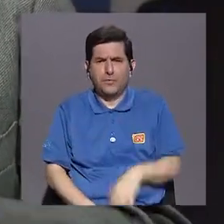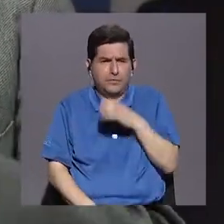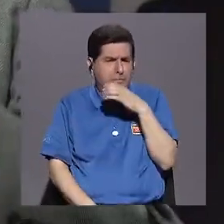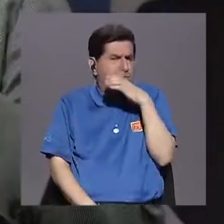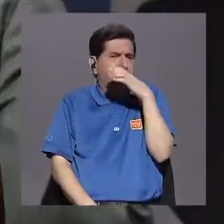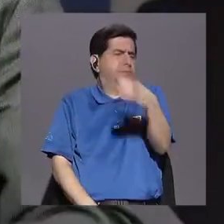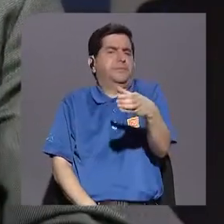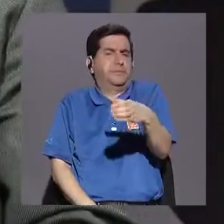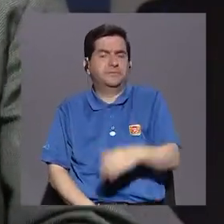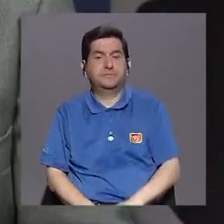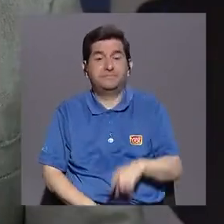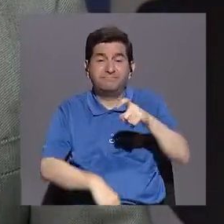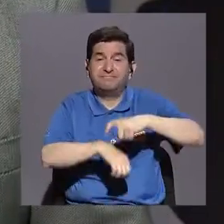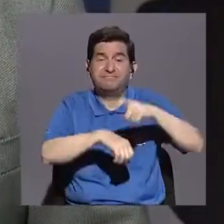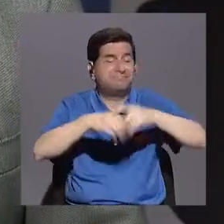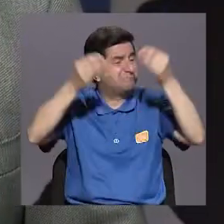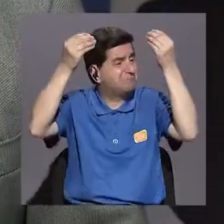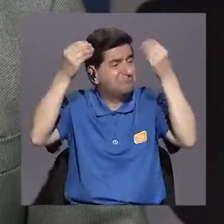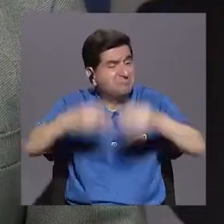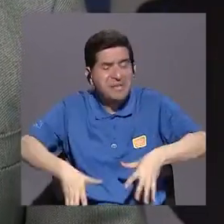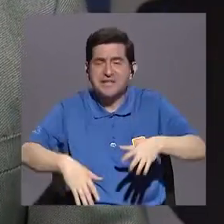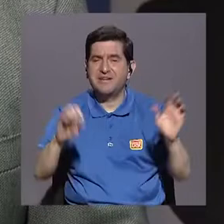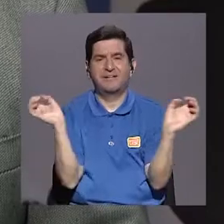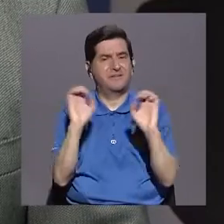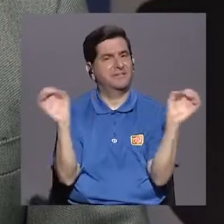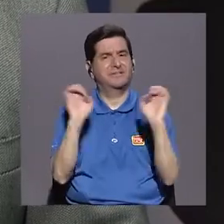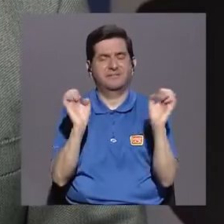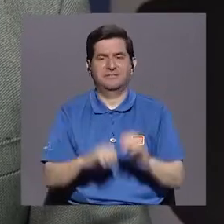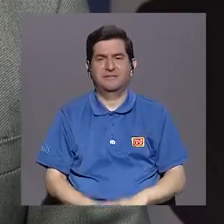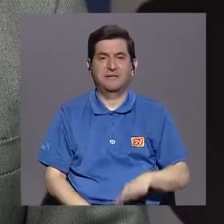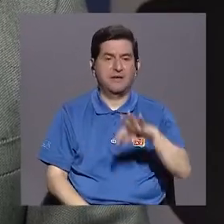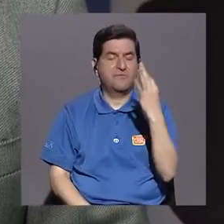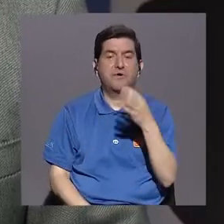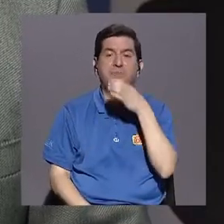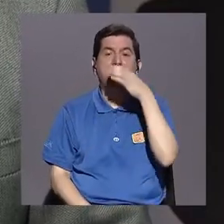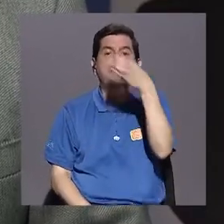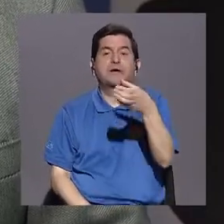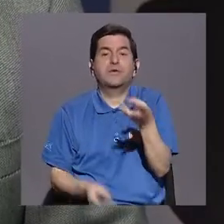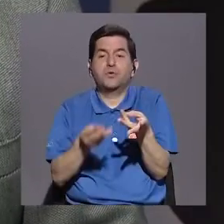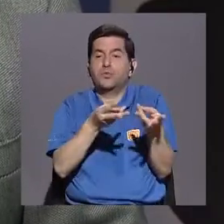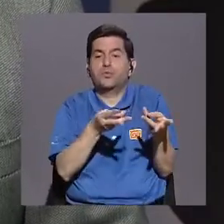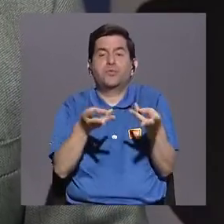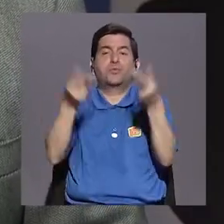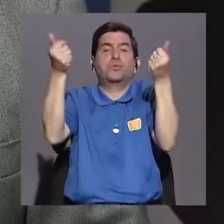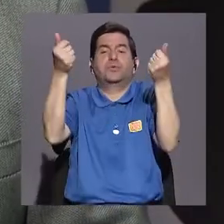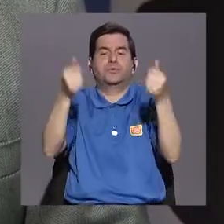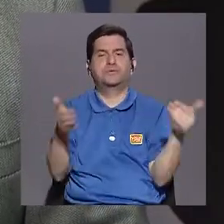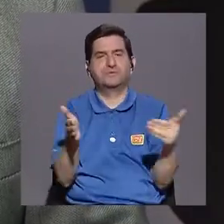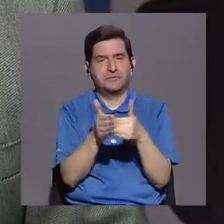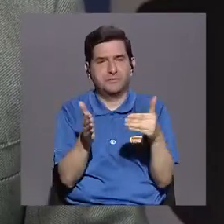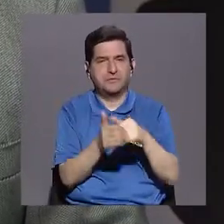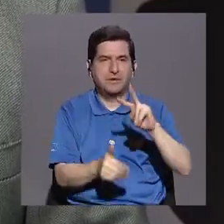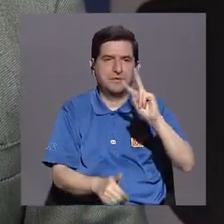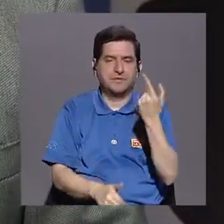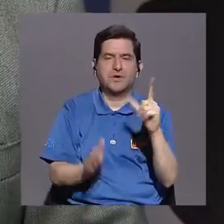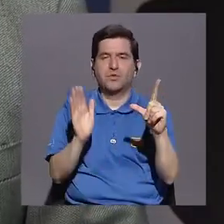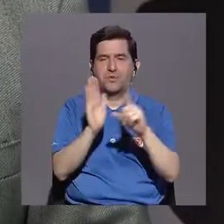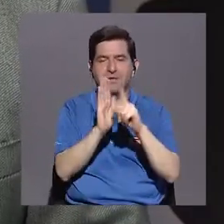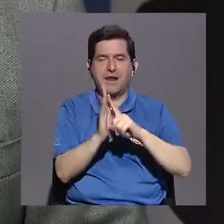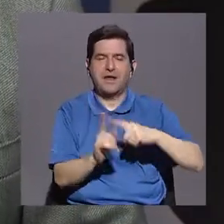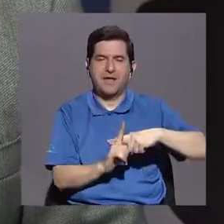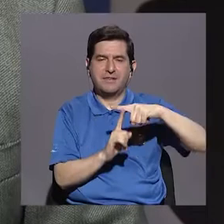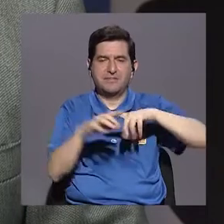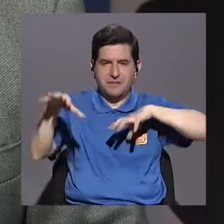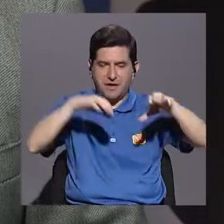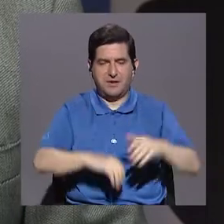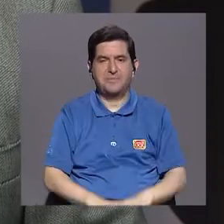entonces ahí se pierde mucha energía en forma de calor que se disipa volvemos a la segunda ley de la termodinámica